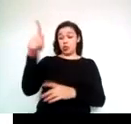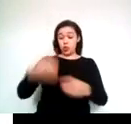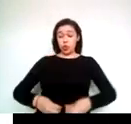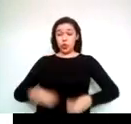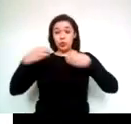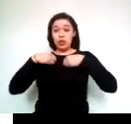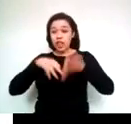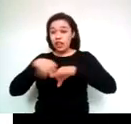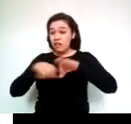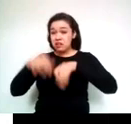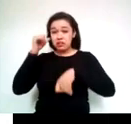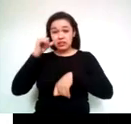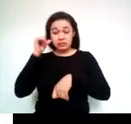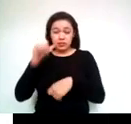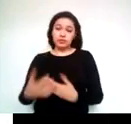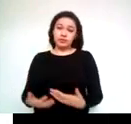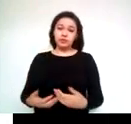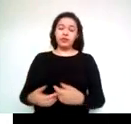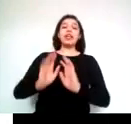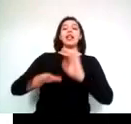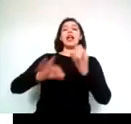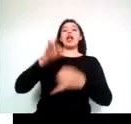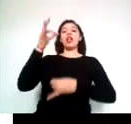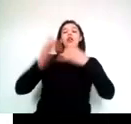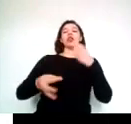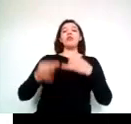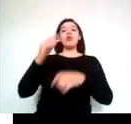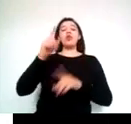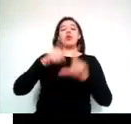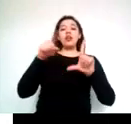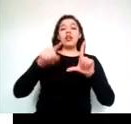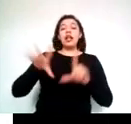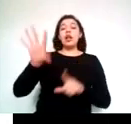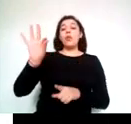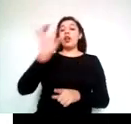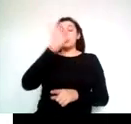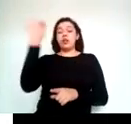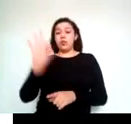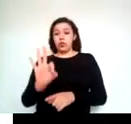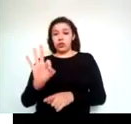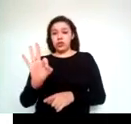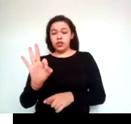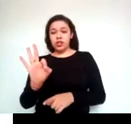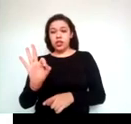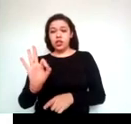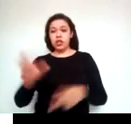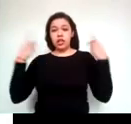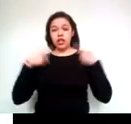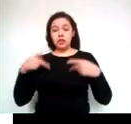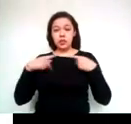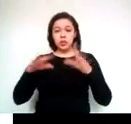trabajo. Y por último tenemos otra cifra que es que el 40% de los trabajadores